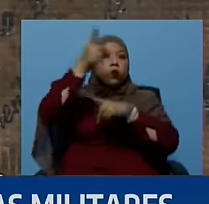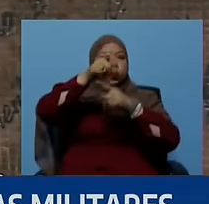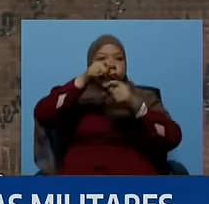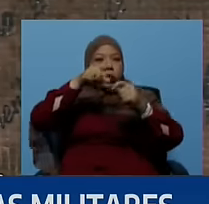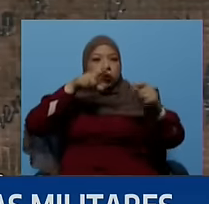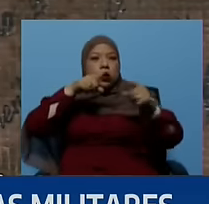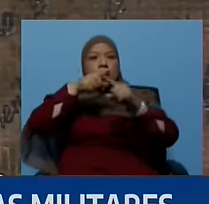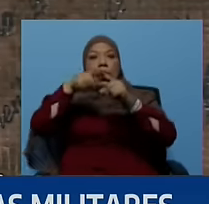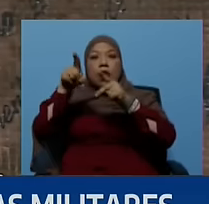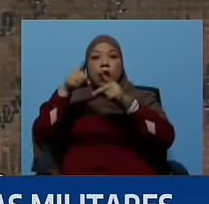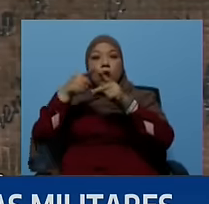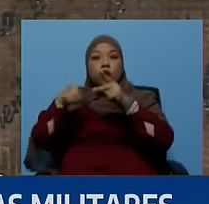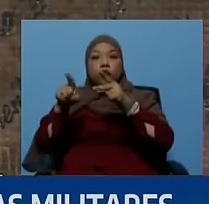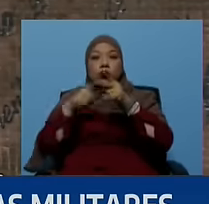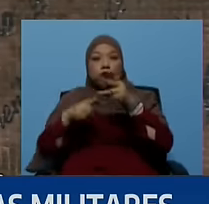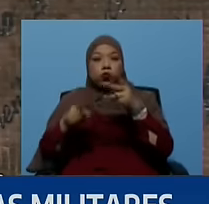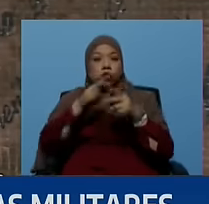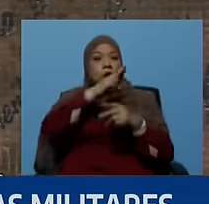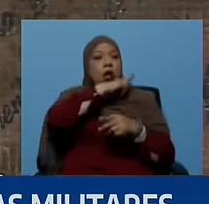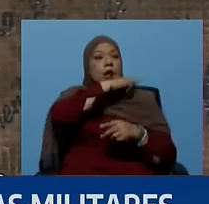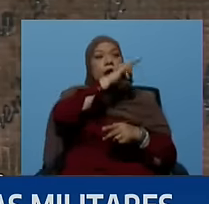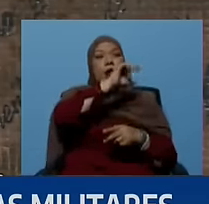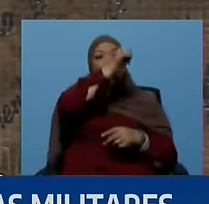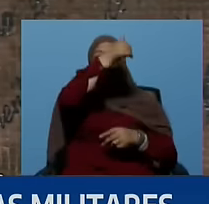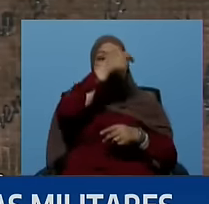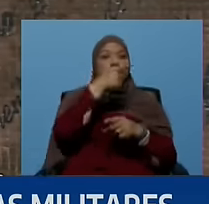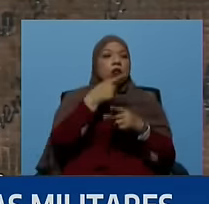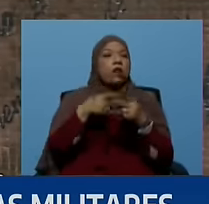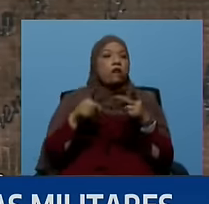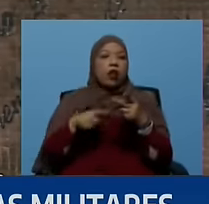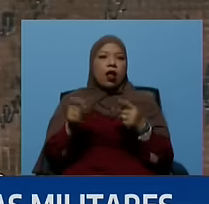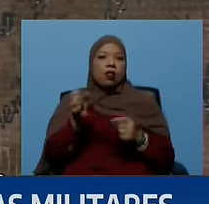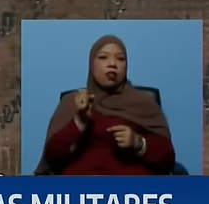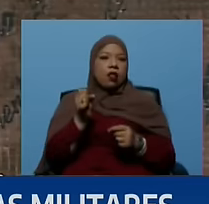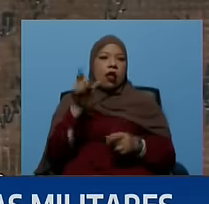urimare desde cauri desde naiguatá desde